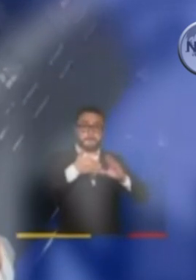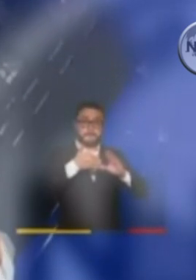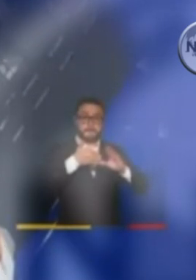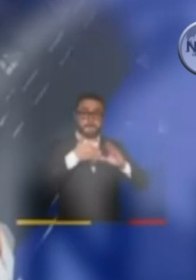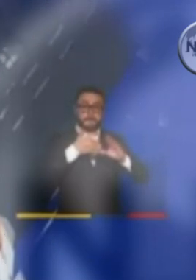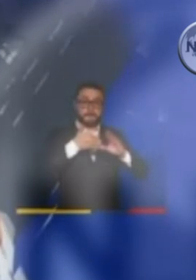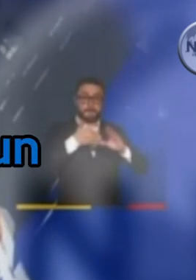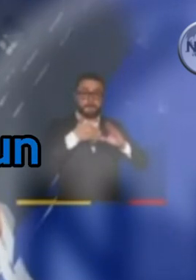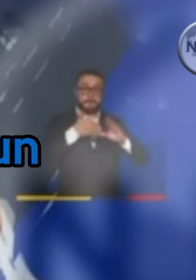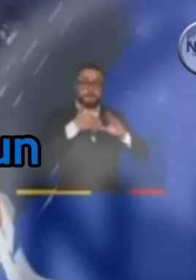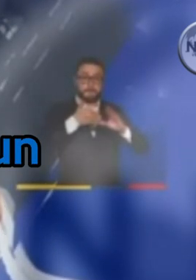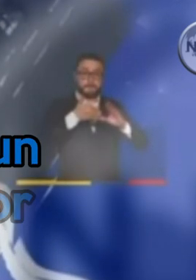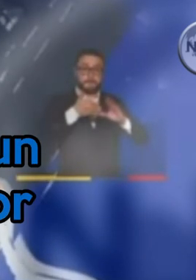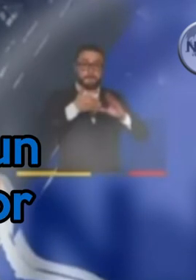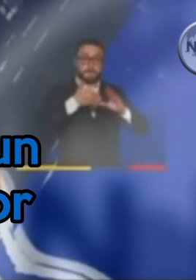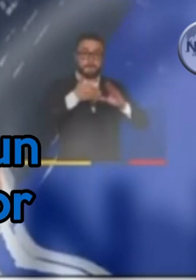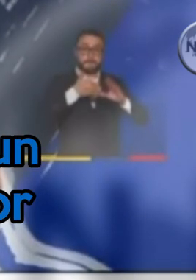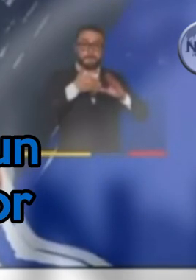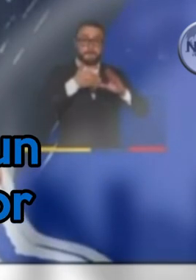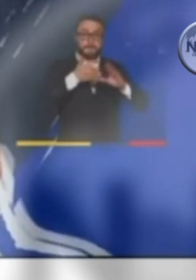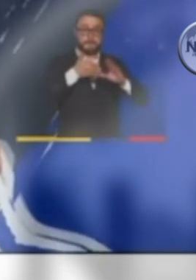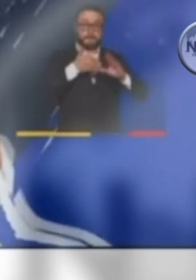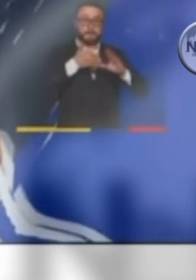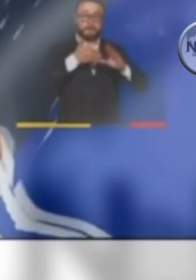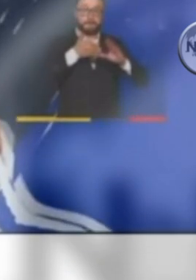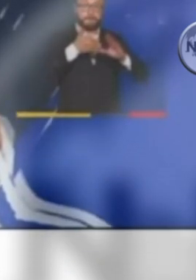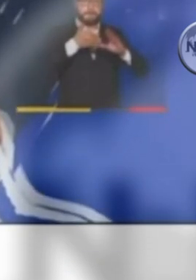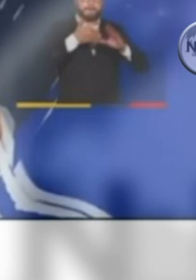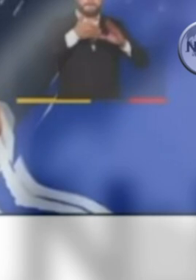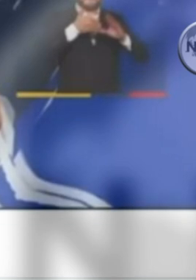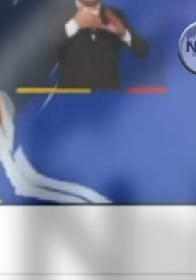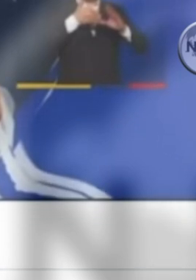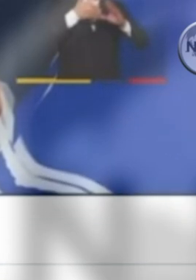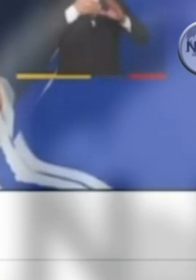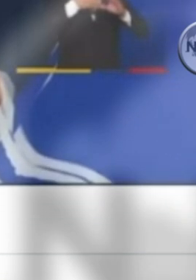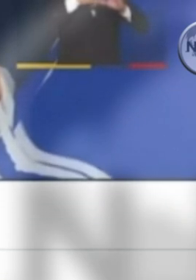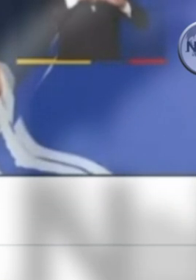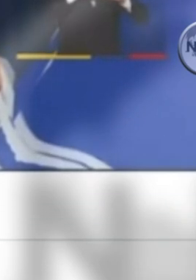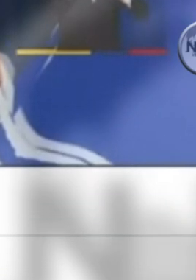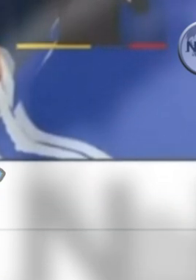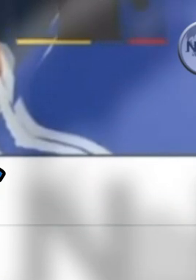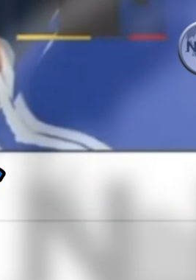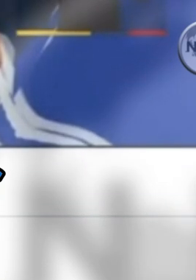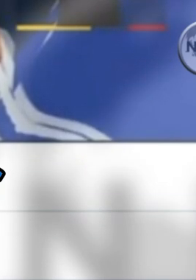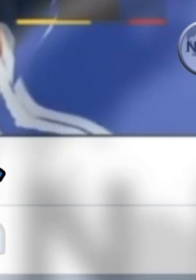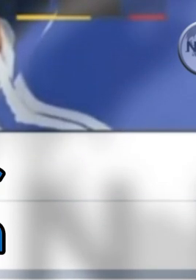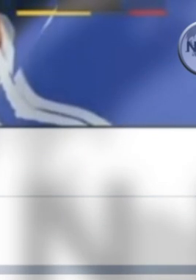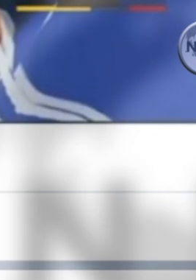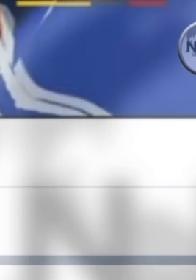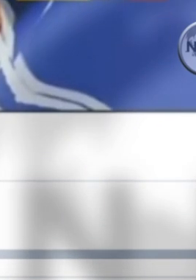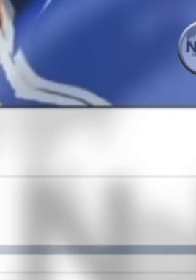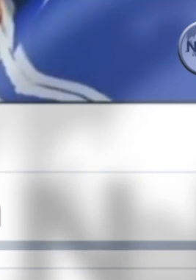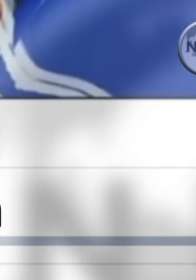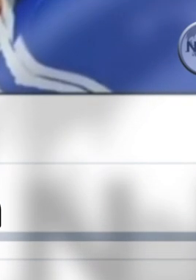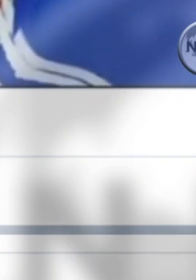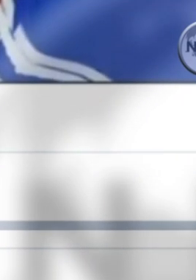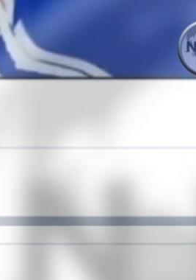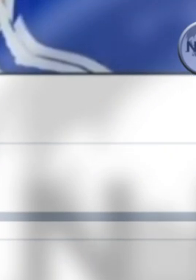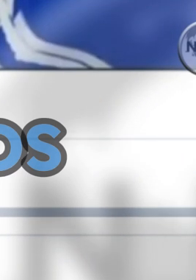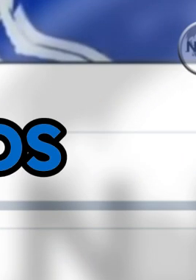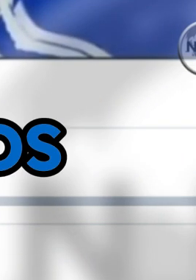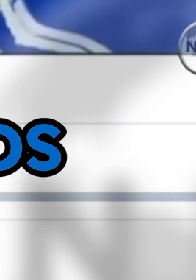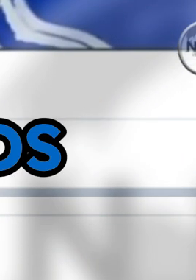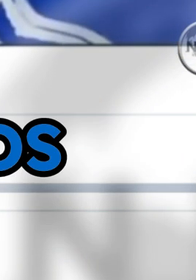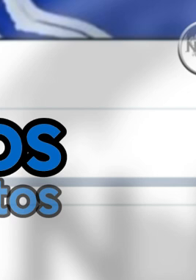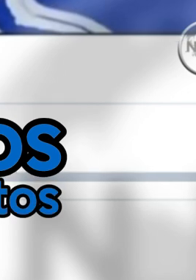y, asegurando que es un político comunicador alternativo, dijo que X está en manos de un nazi y que en cualquier momento podrían cerrarle su cuenta. En